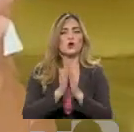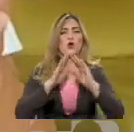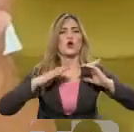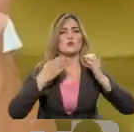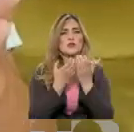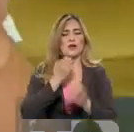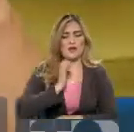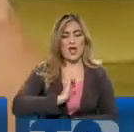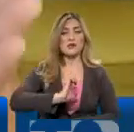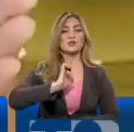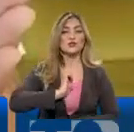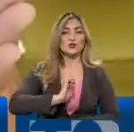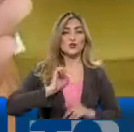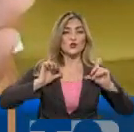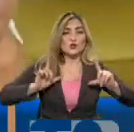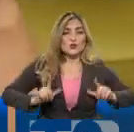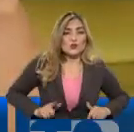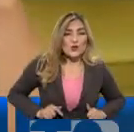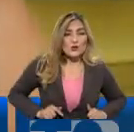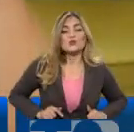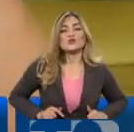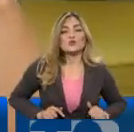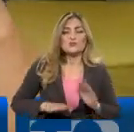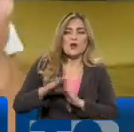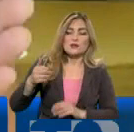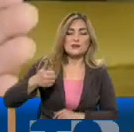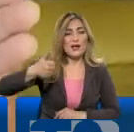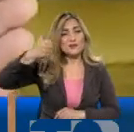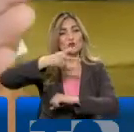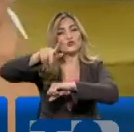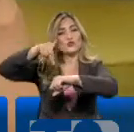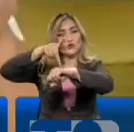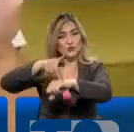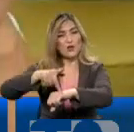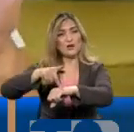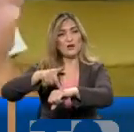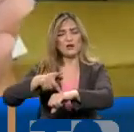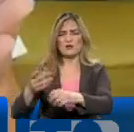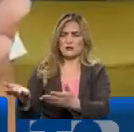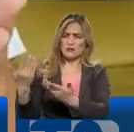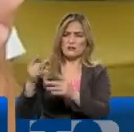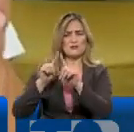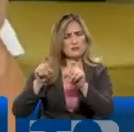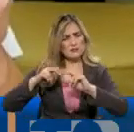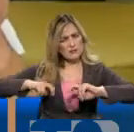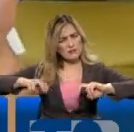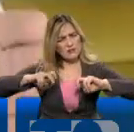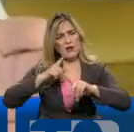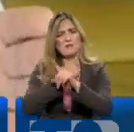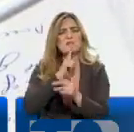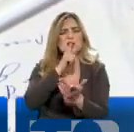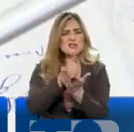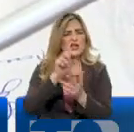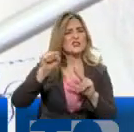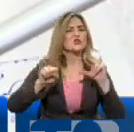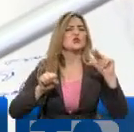ético de salud de los más altos profesionales indaguen si efectivamente esa discapacidad